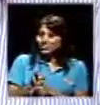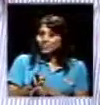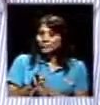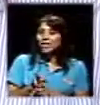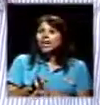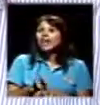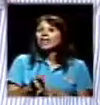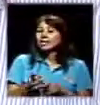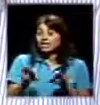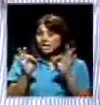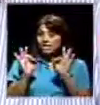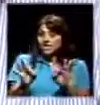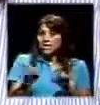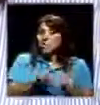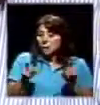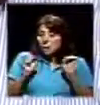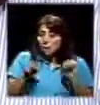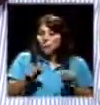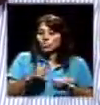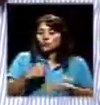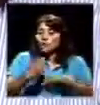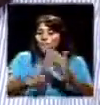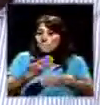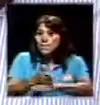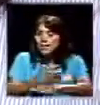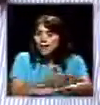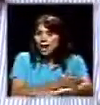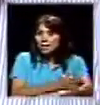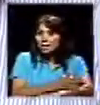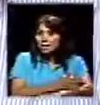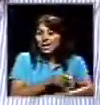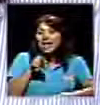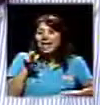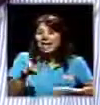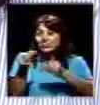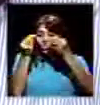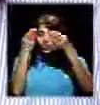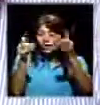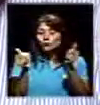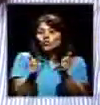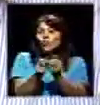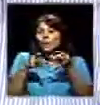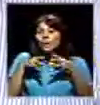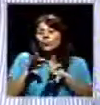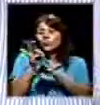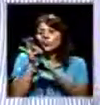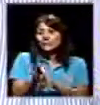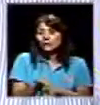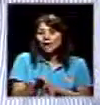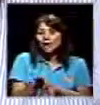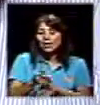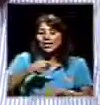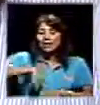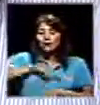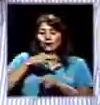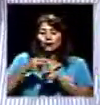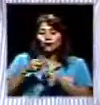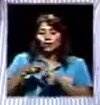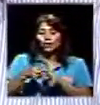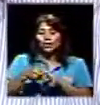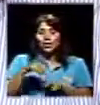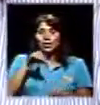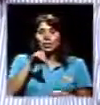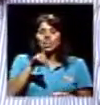importante. Ahora, este dato es con unos métodos tradicionales. El método tradicional que usamos se llama DEA, Análisis Envolvente de